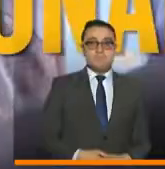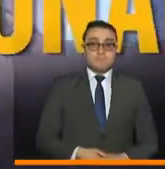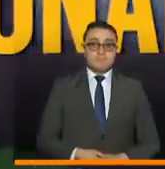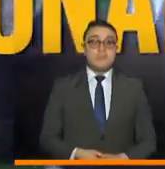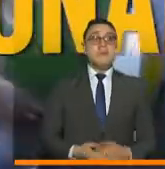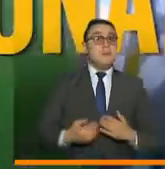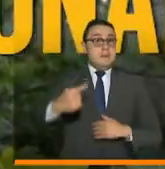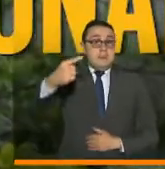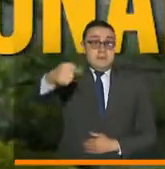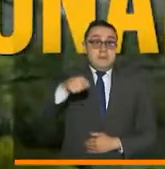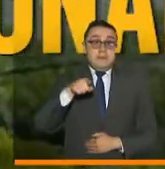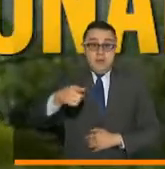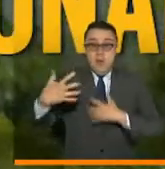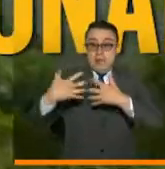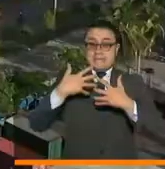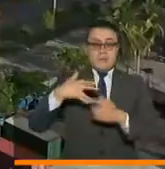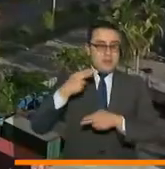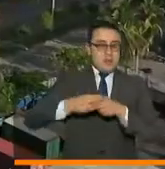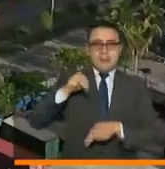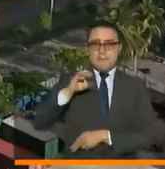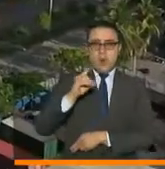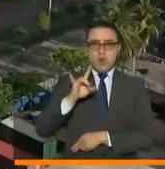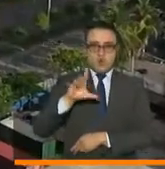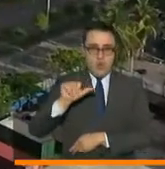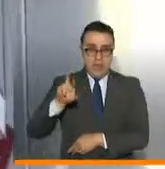instaladas con este sistema modular.